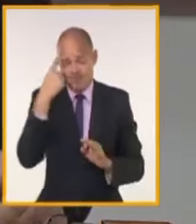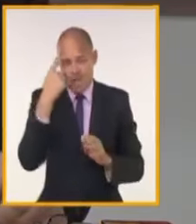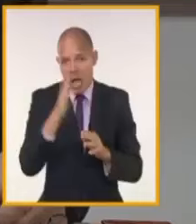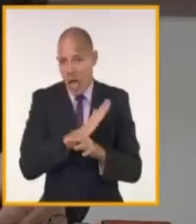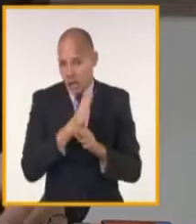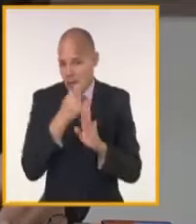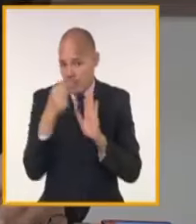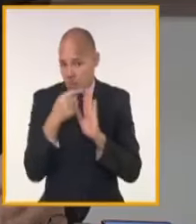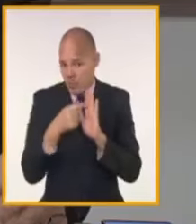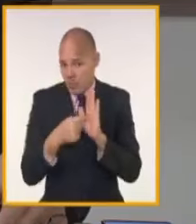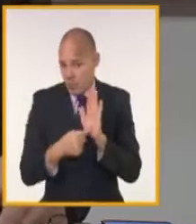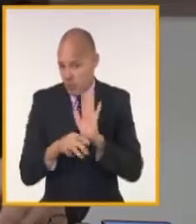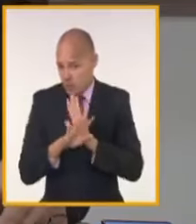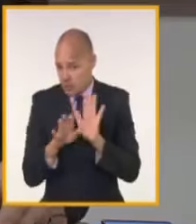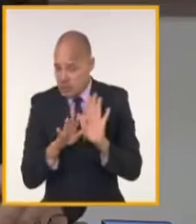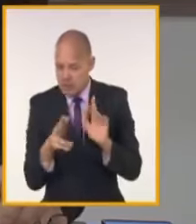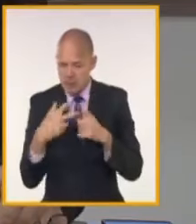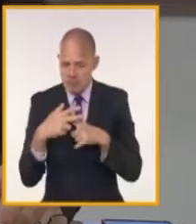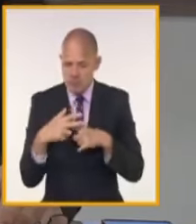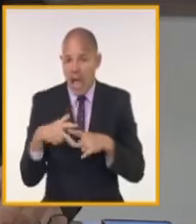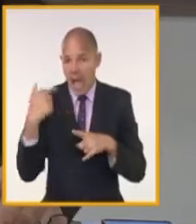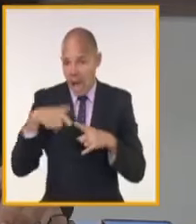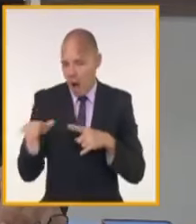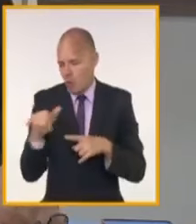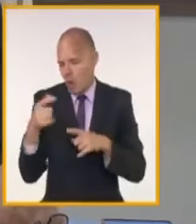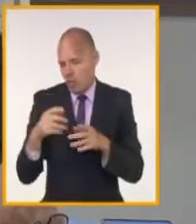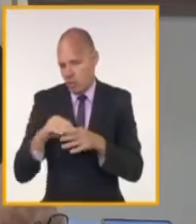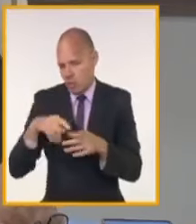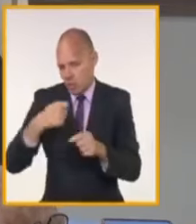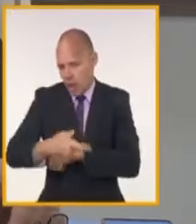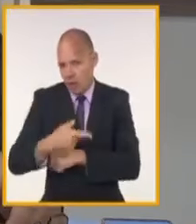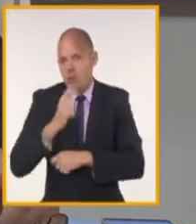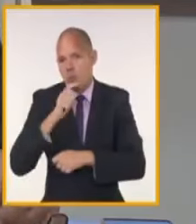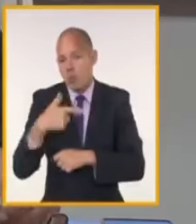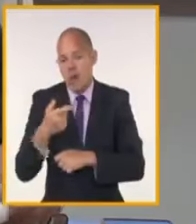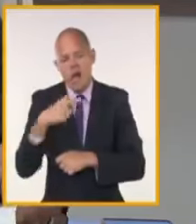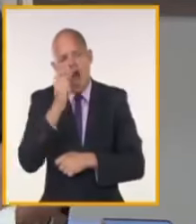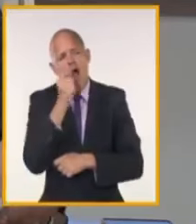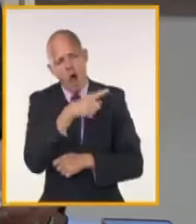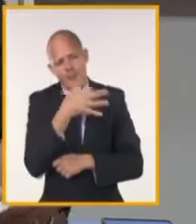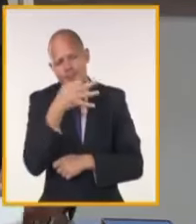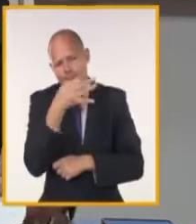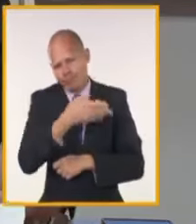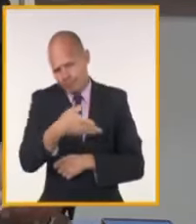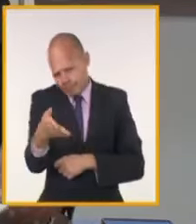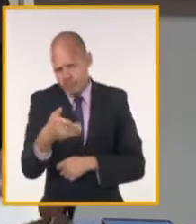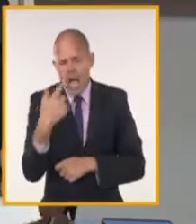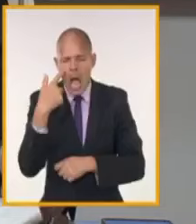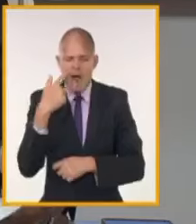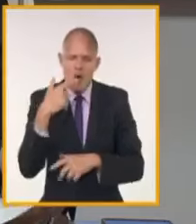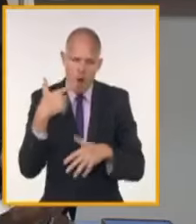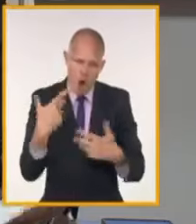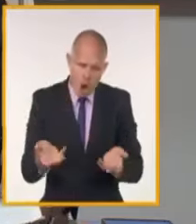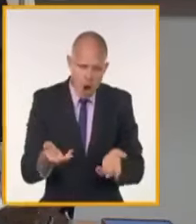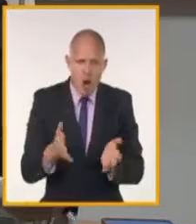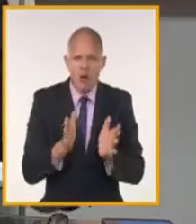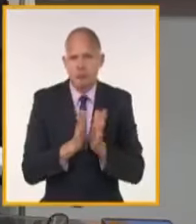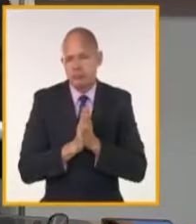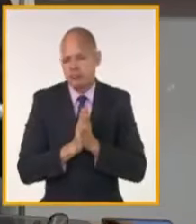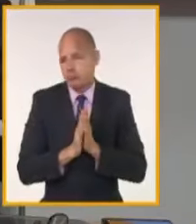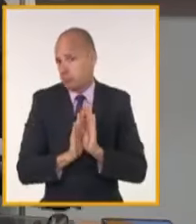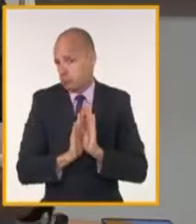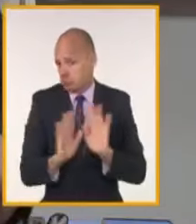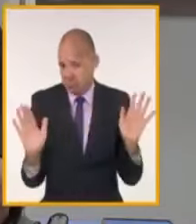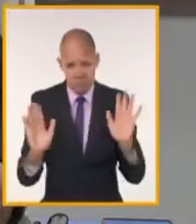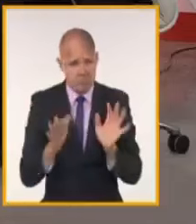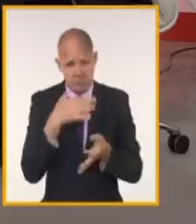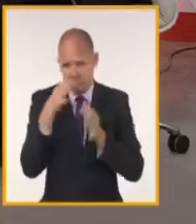en un proceso inversionista organizado rosel puede explicar En qué estado está y y y bueno y el detalle